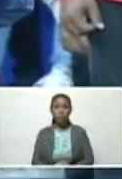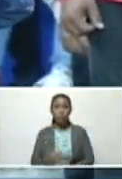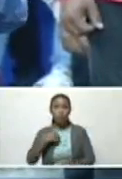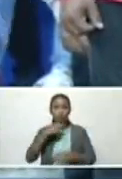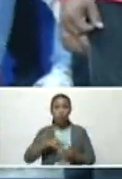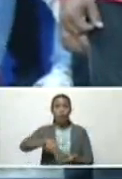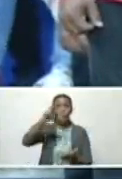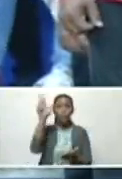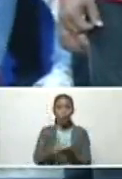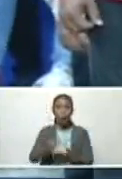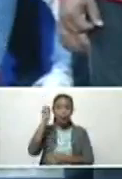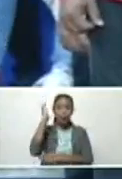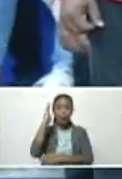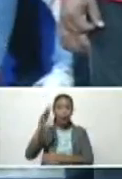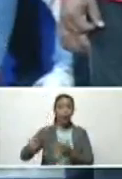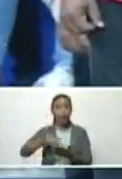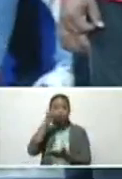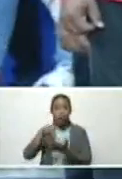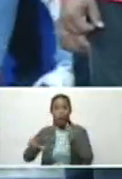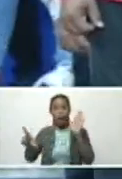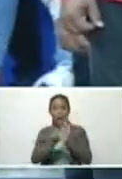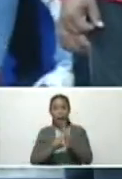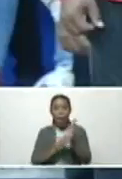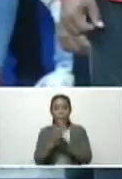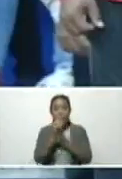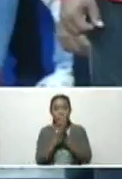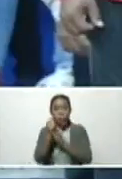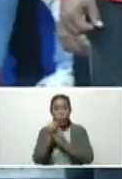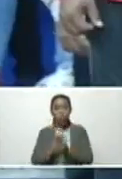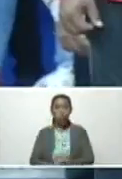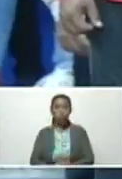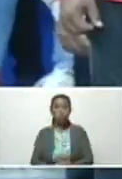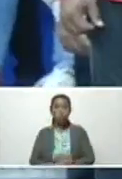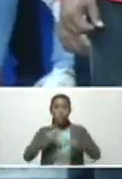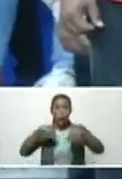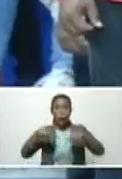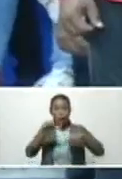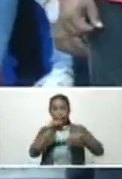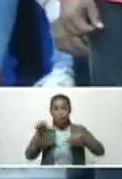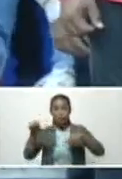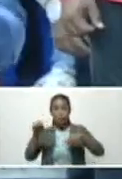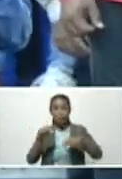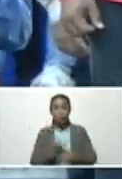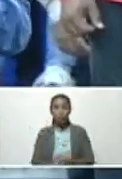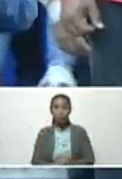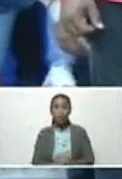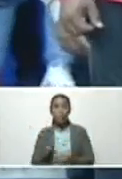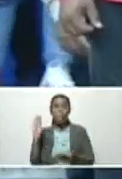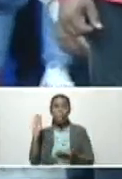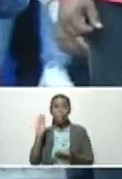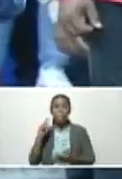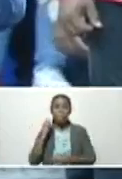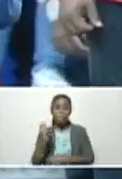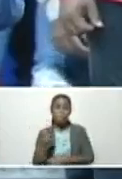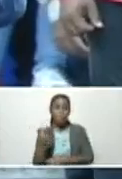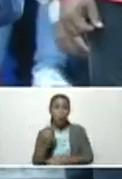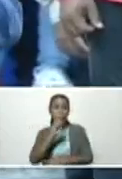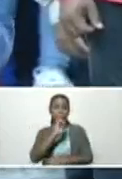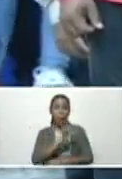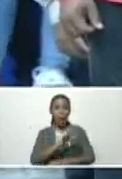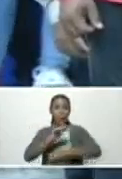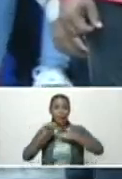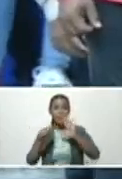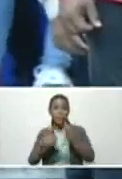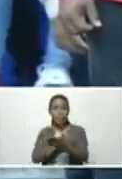aprobado en la Asamblea Nacional la Ley de Emprendedores. Y esta semana le metí 46 millones